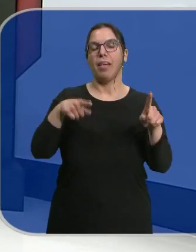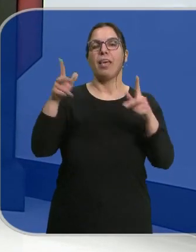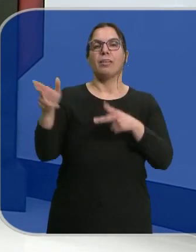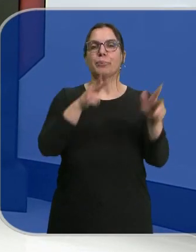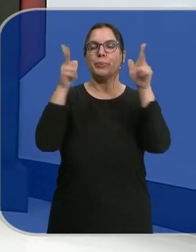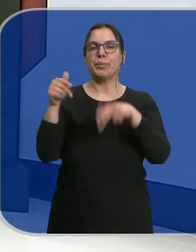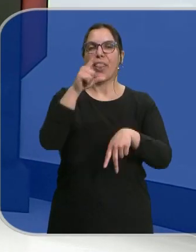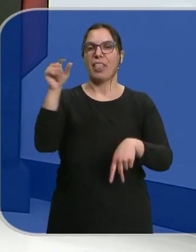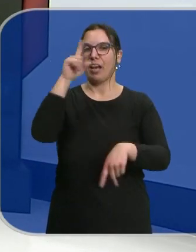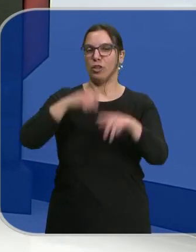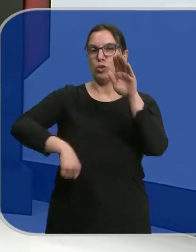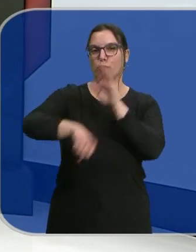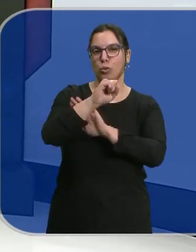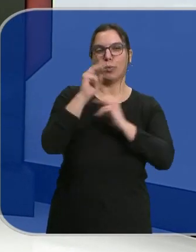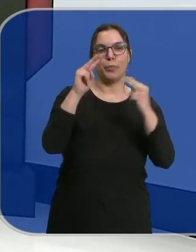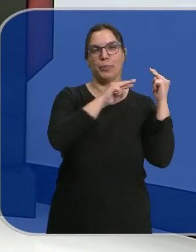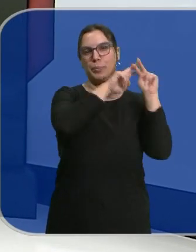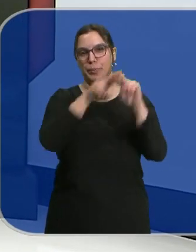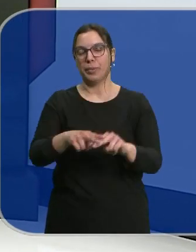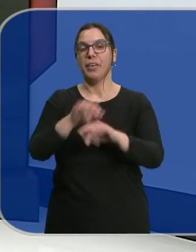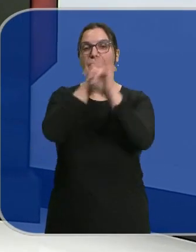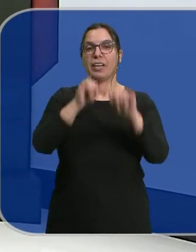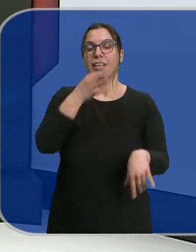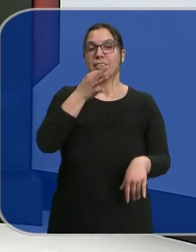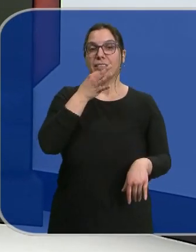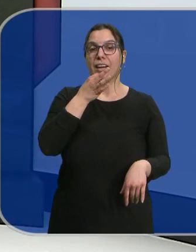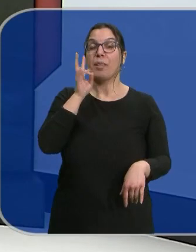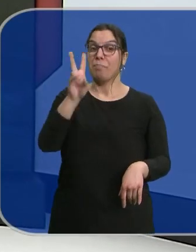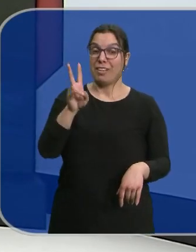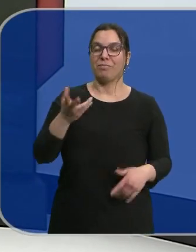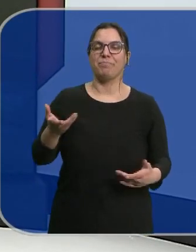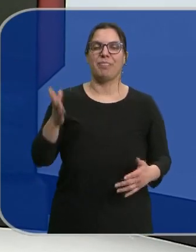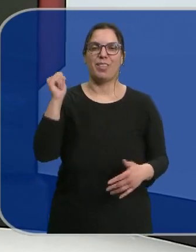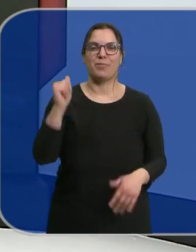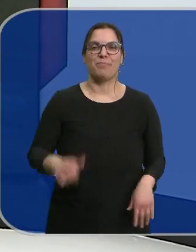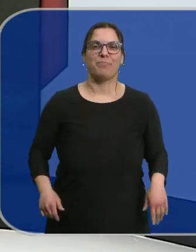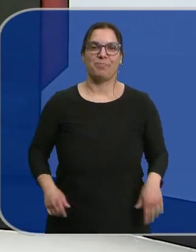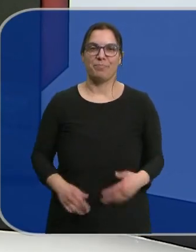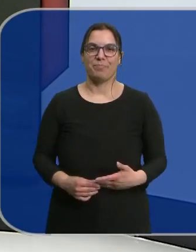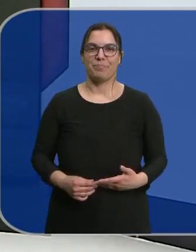fútbol. Un recorrido por la historia de la comunidad. Pasen una feliz tarde y no se lo pierdan. Adiós.